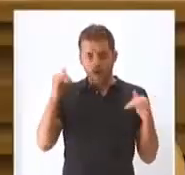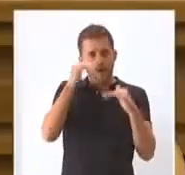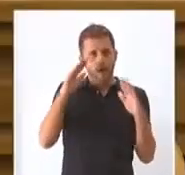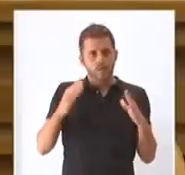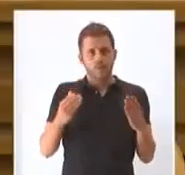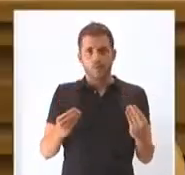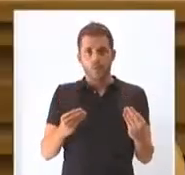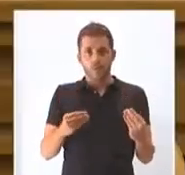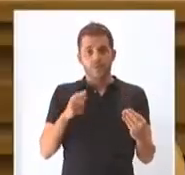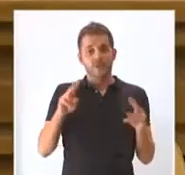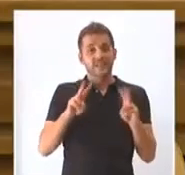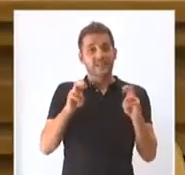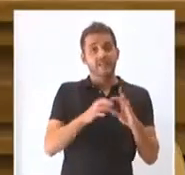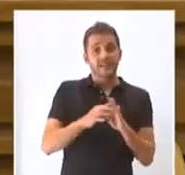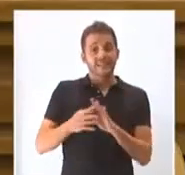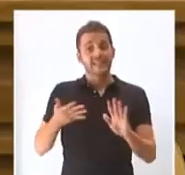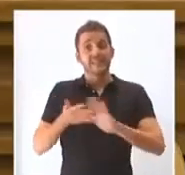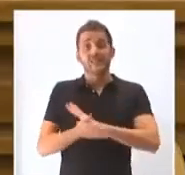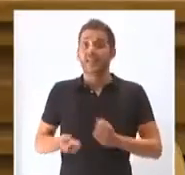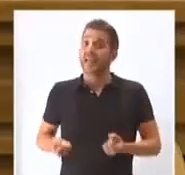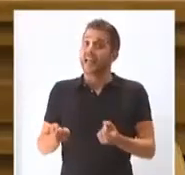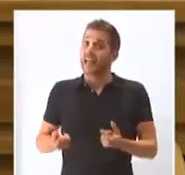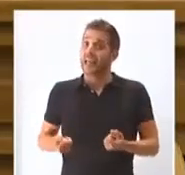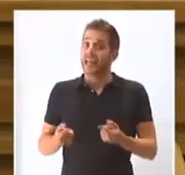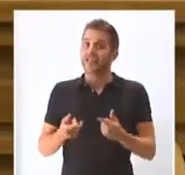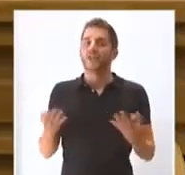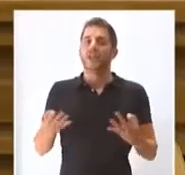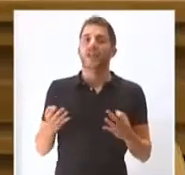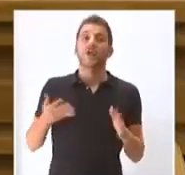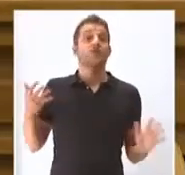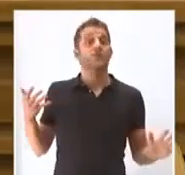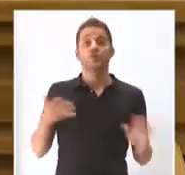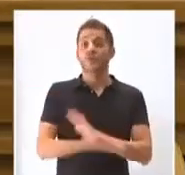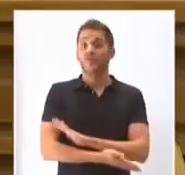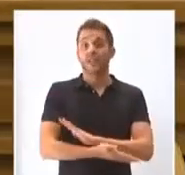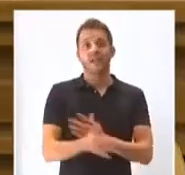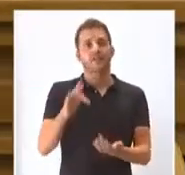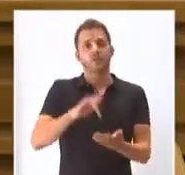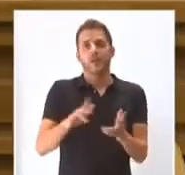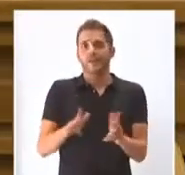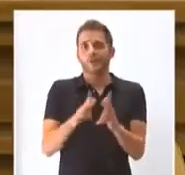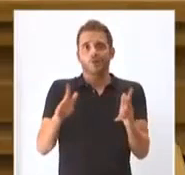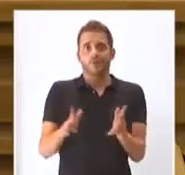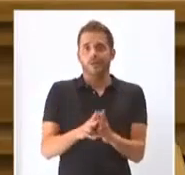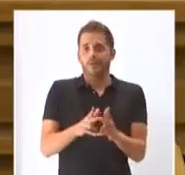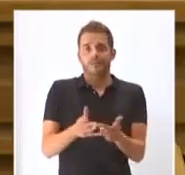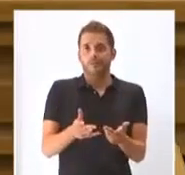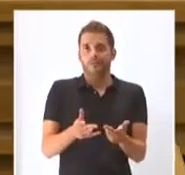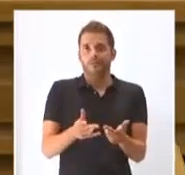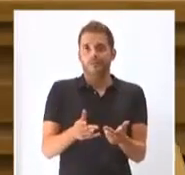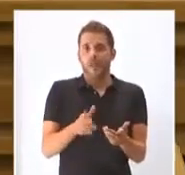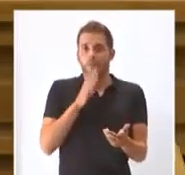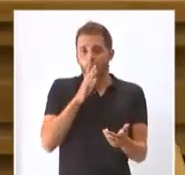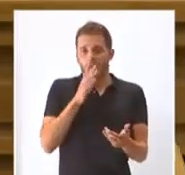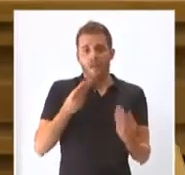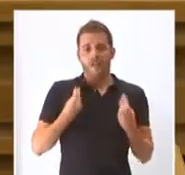ver básicamente con el gasto que supone la cronicidad en una sociedad que se hace crónica porque estiramos la